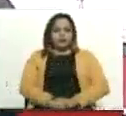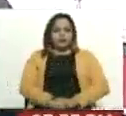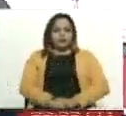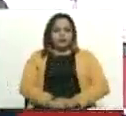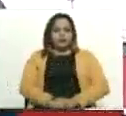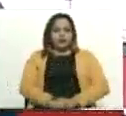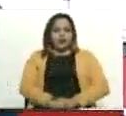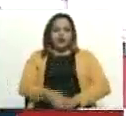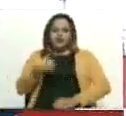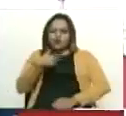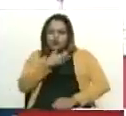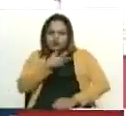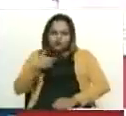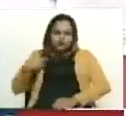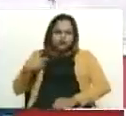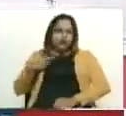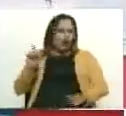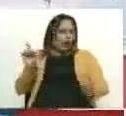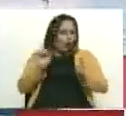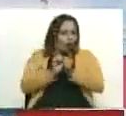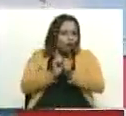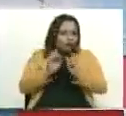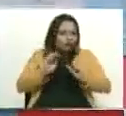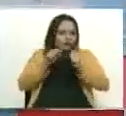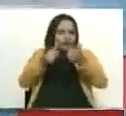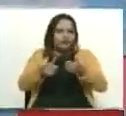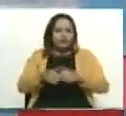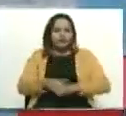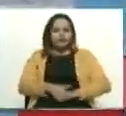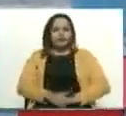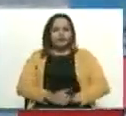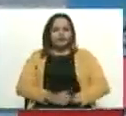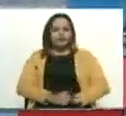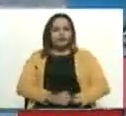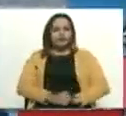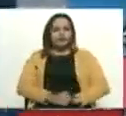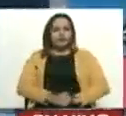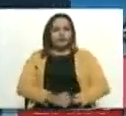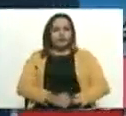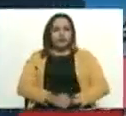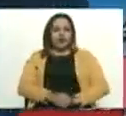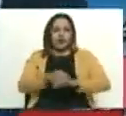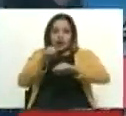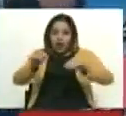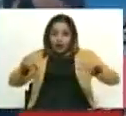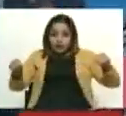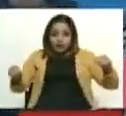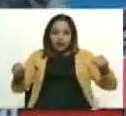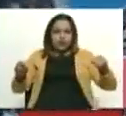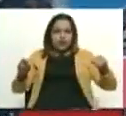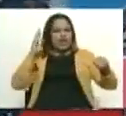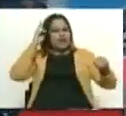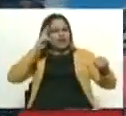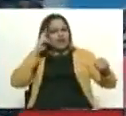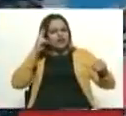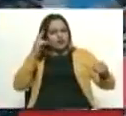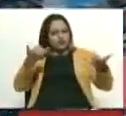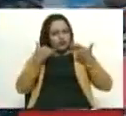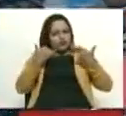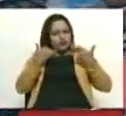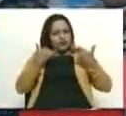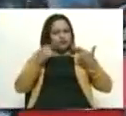de eso. Yo quería muy brevemente comenzar con un señalamiento, con una crítica y una autocrítica.